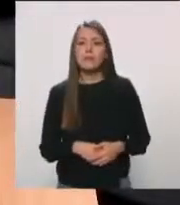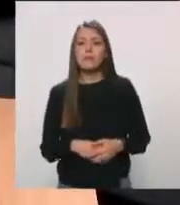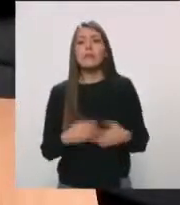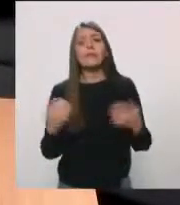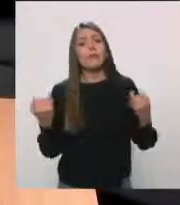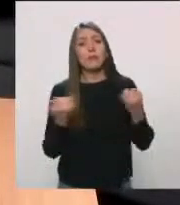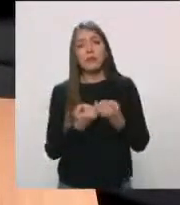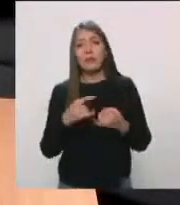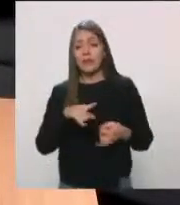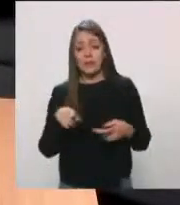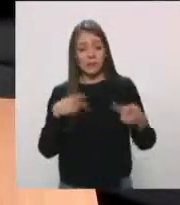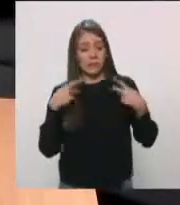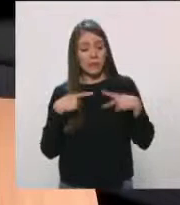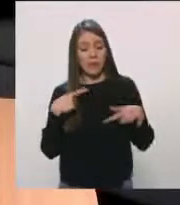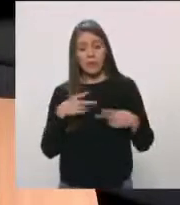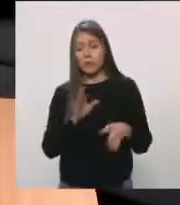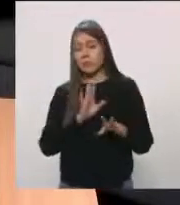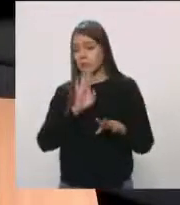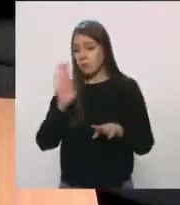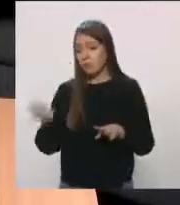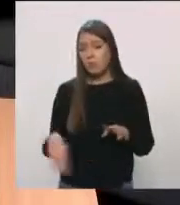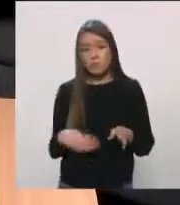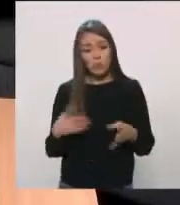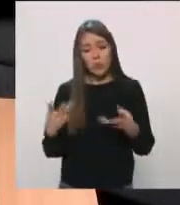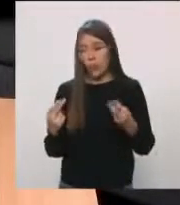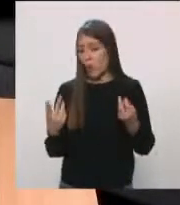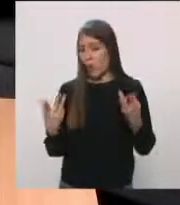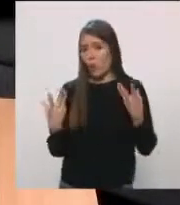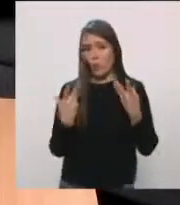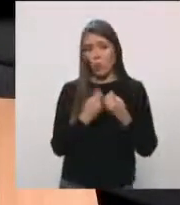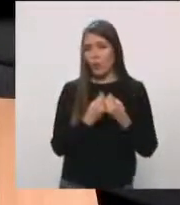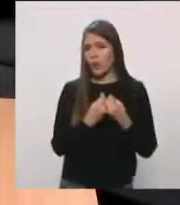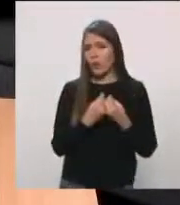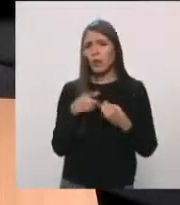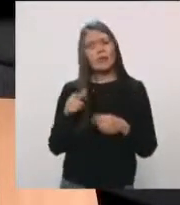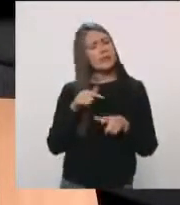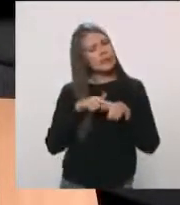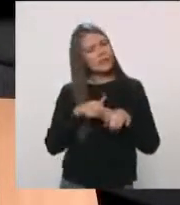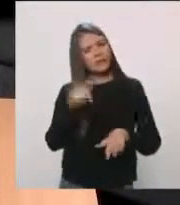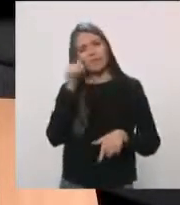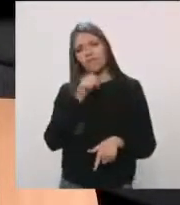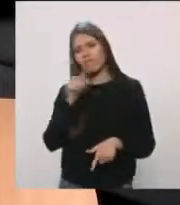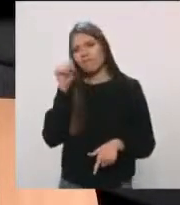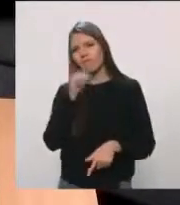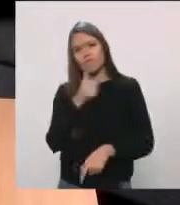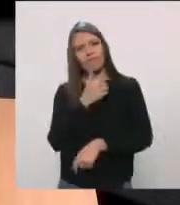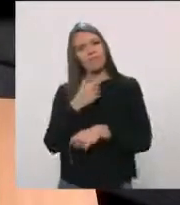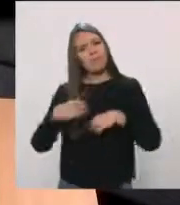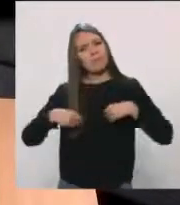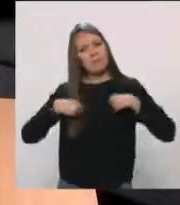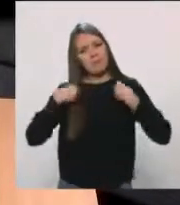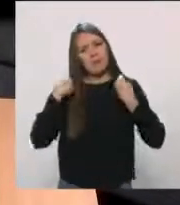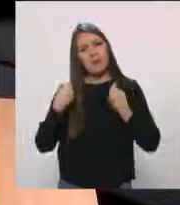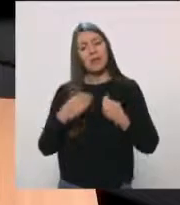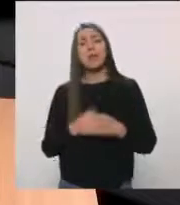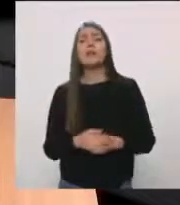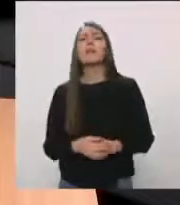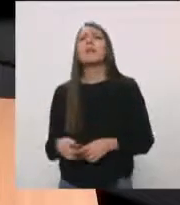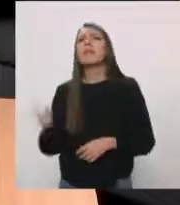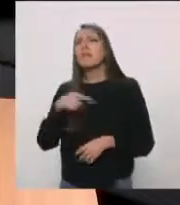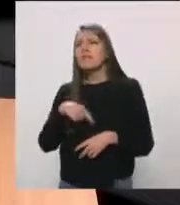seres queridos ya no estén físicamente, siguen formando parte de nuestra vida, y que si cada uno de nosotros